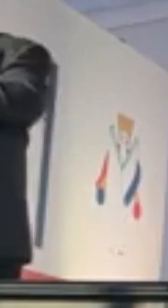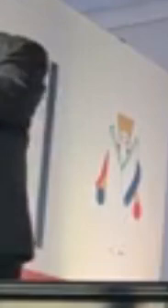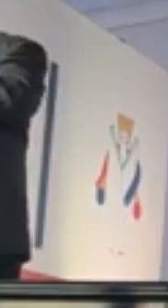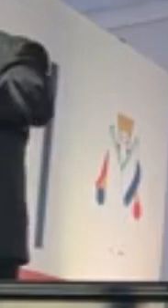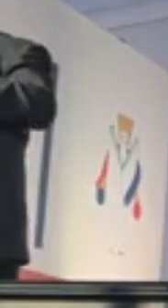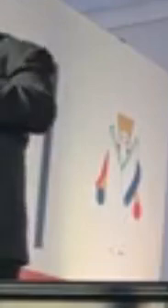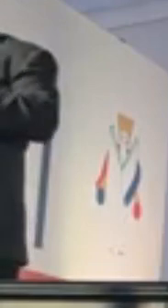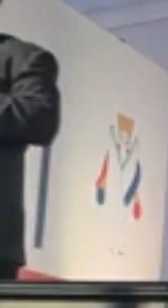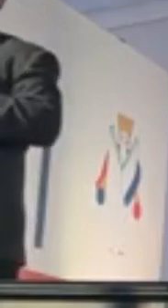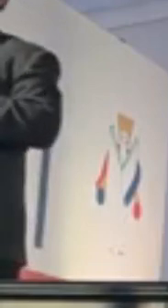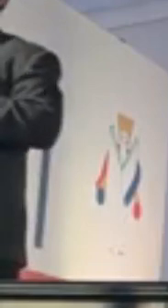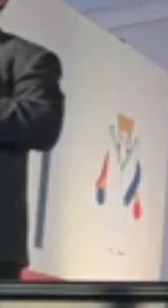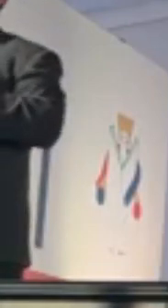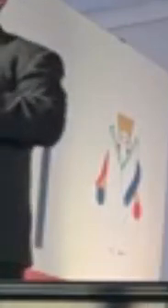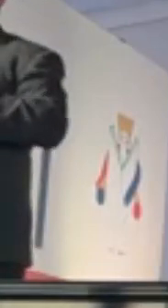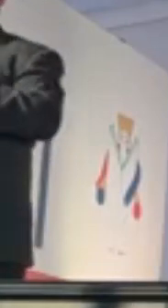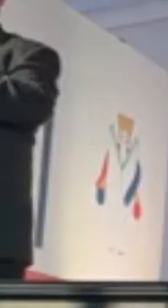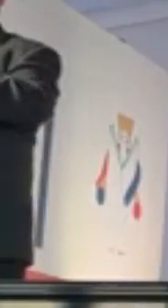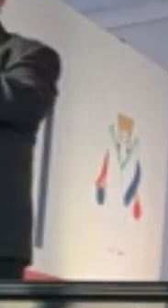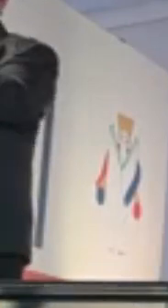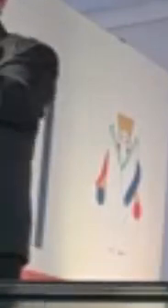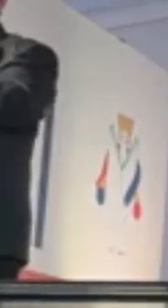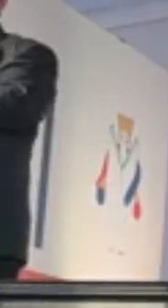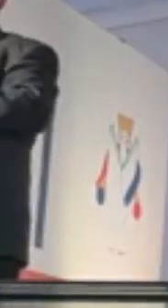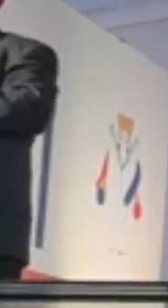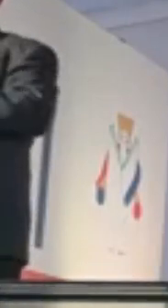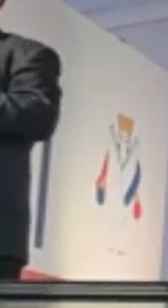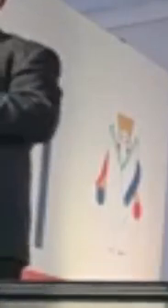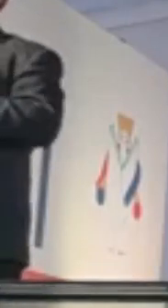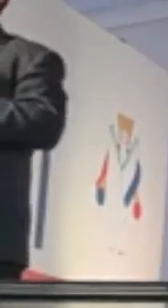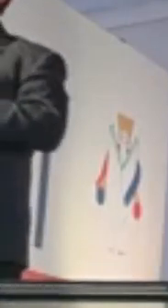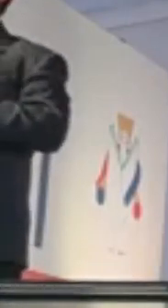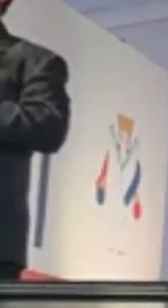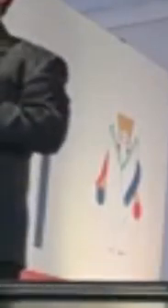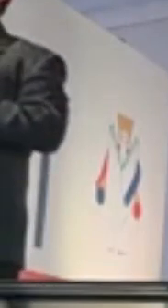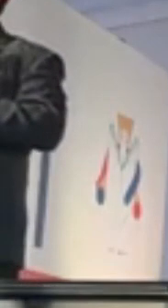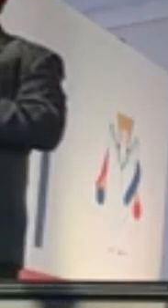ya, ¿no? O sea, como dije, entrega la mano a aplicar el 33,